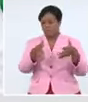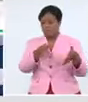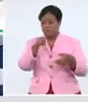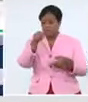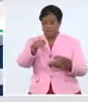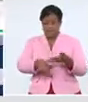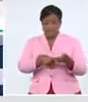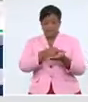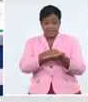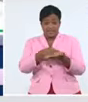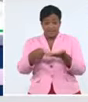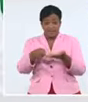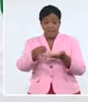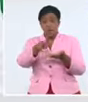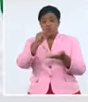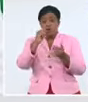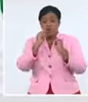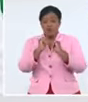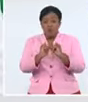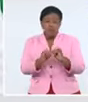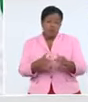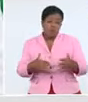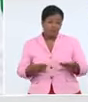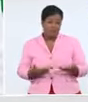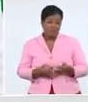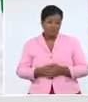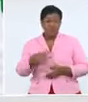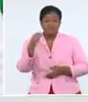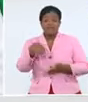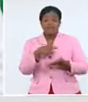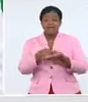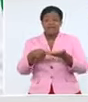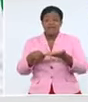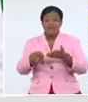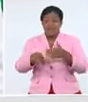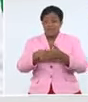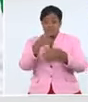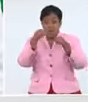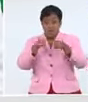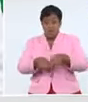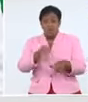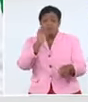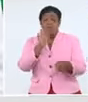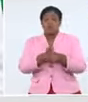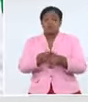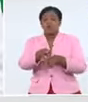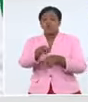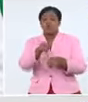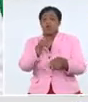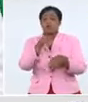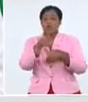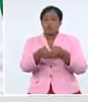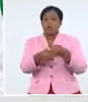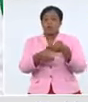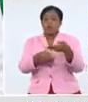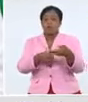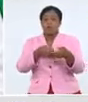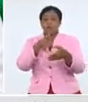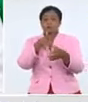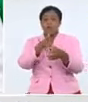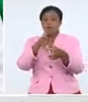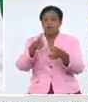la nueva noticia que traemos, a partir del día de hoy, pues comienza un nuevo proceso de vacunación, en este caso de